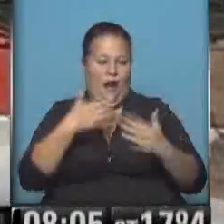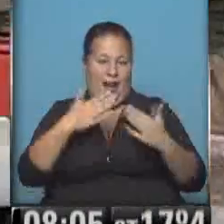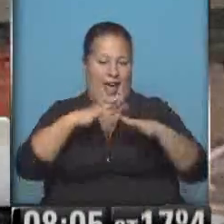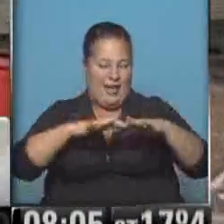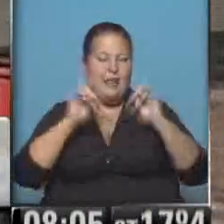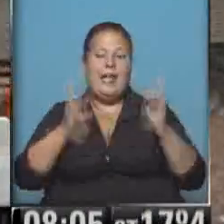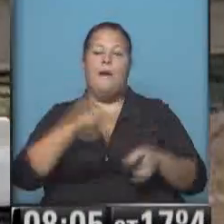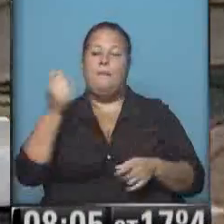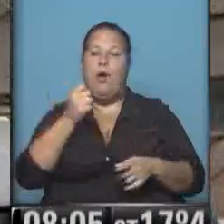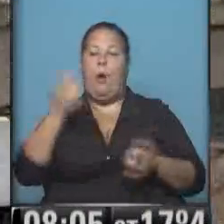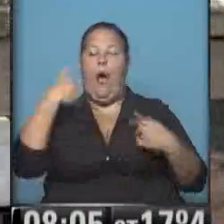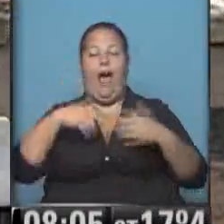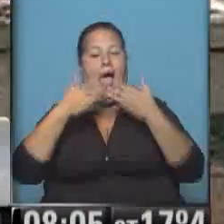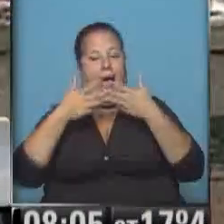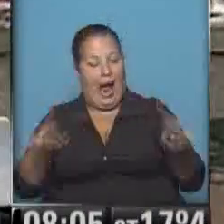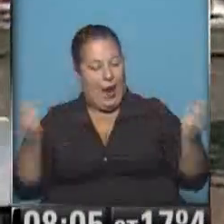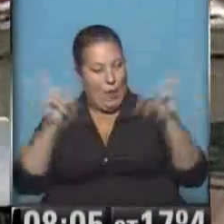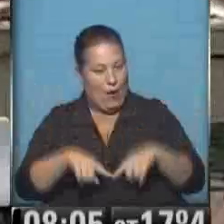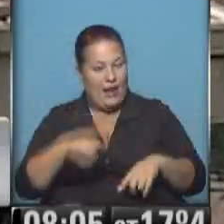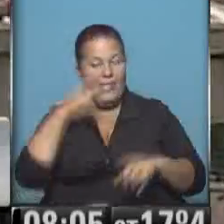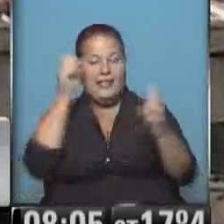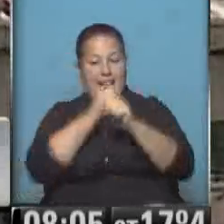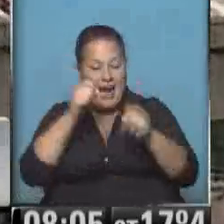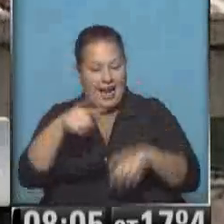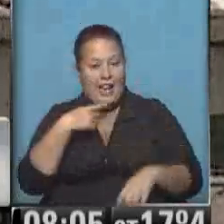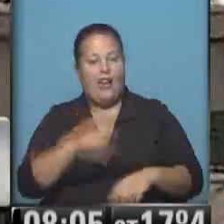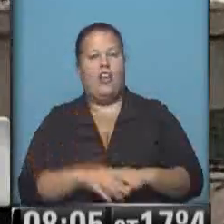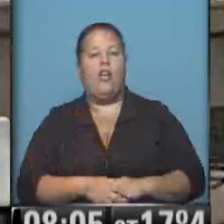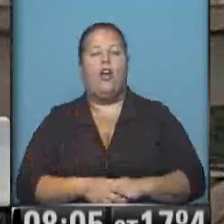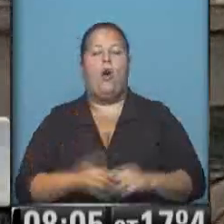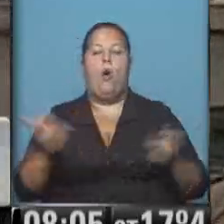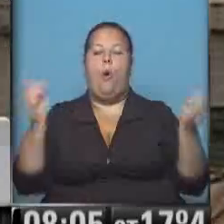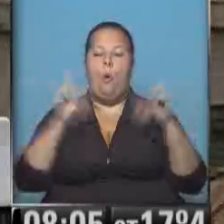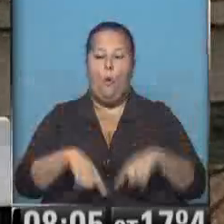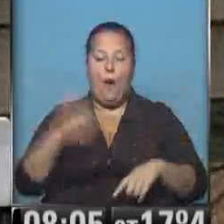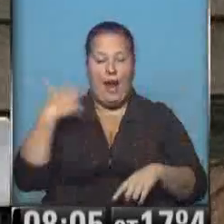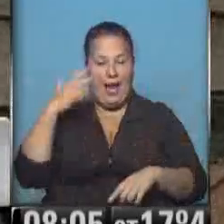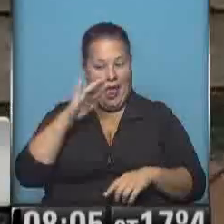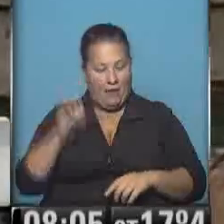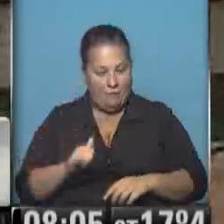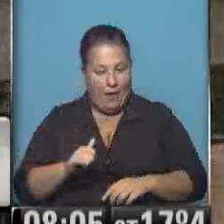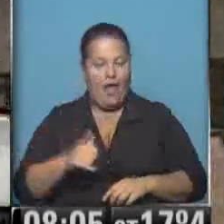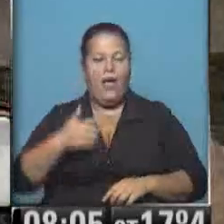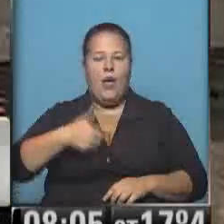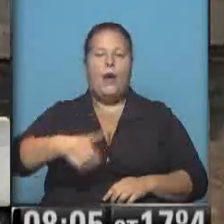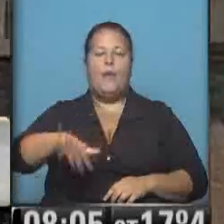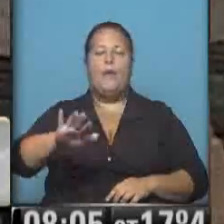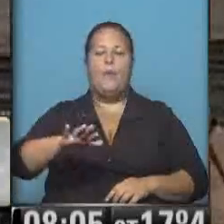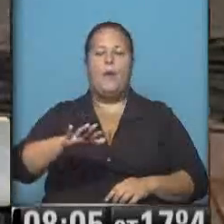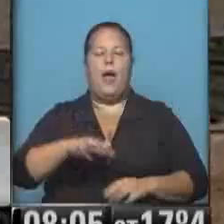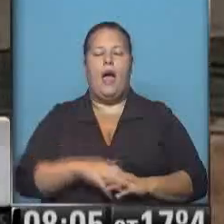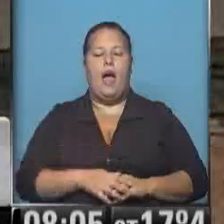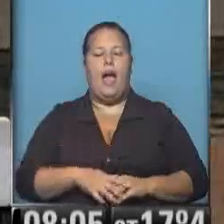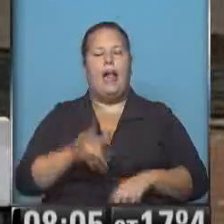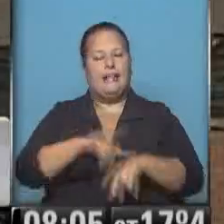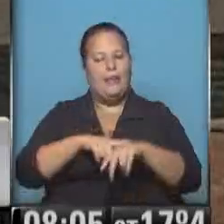que después de que se habilite, esto lo adelantó el ingeniero, después de que se habilite la General Paz, van a proceder entonces con